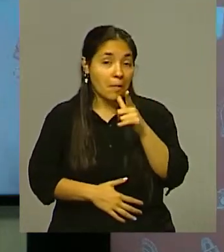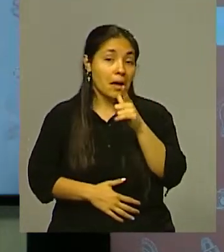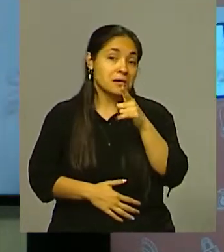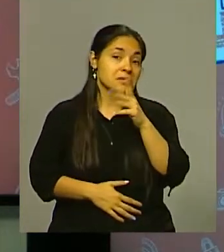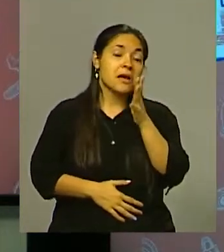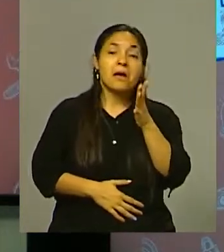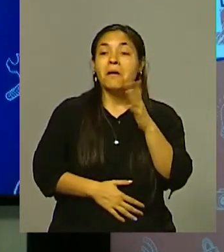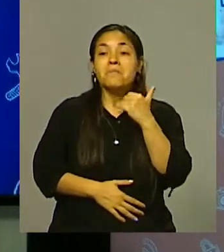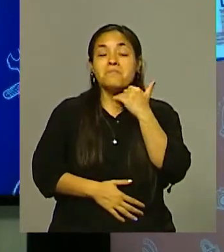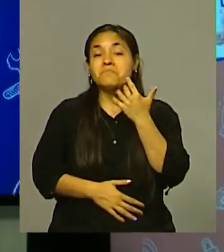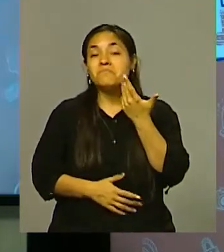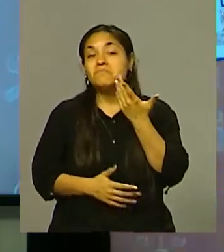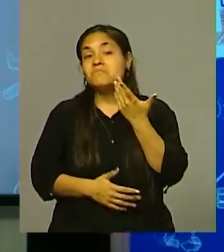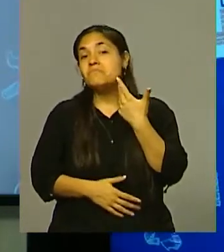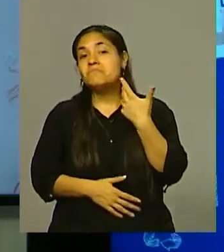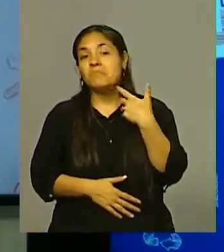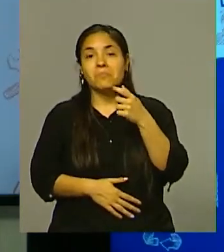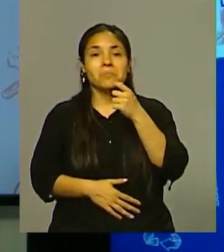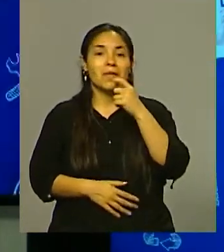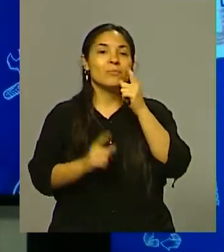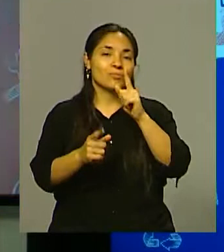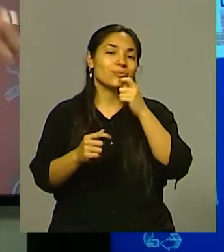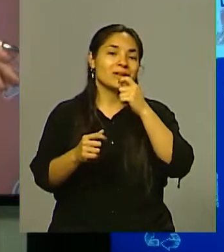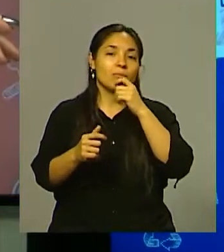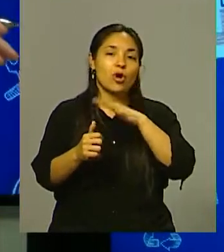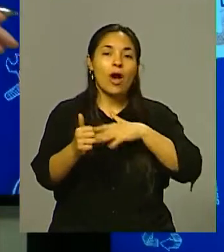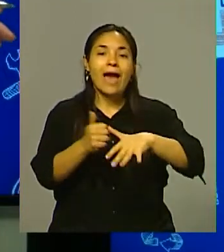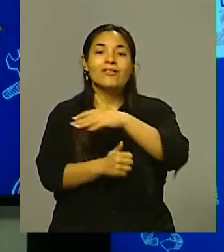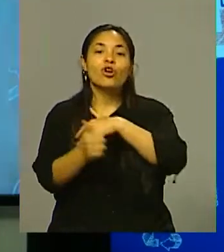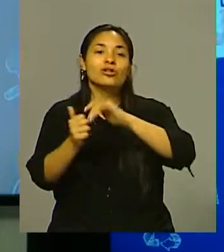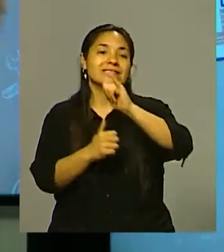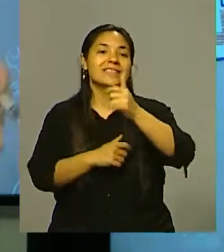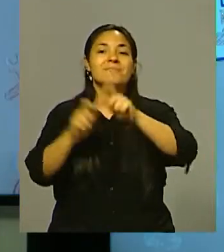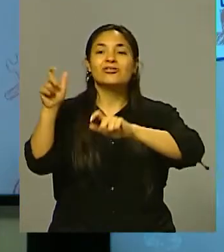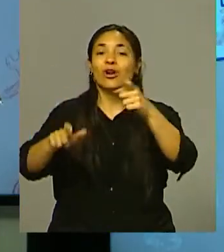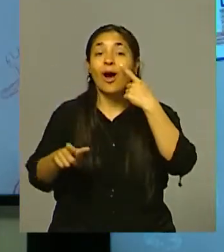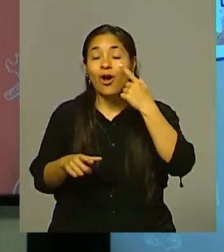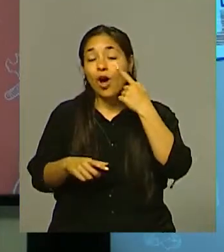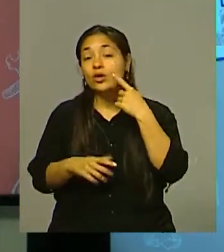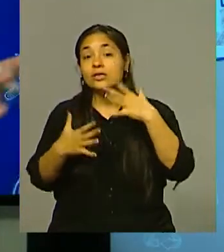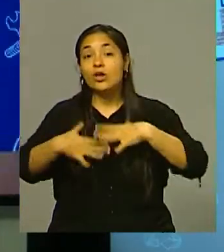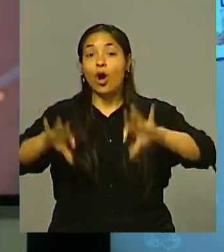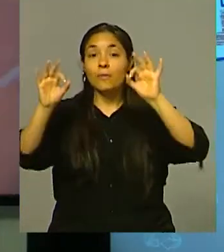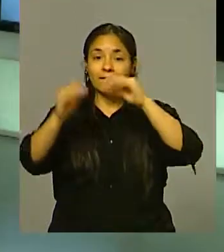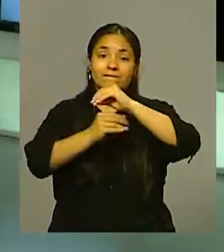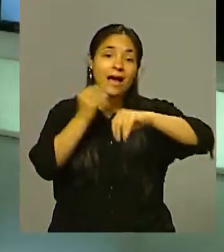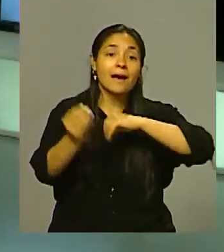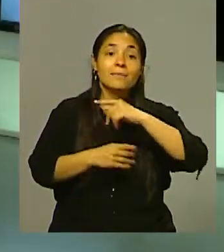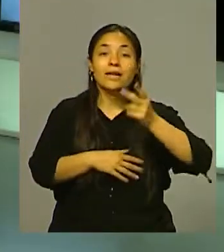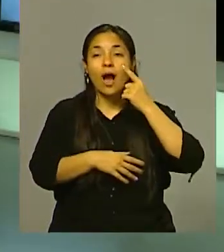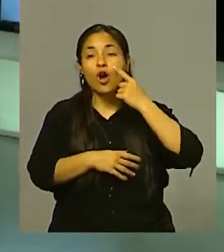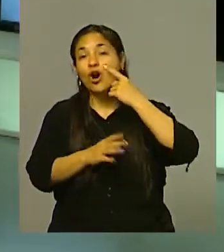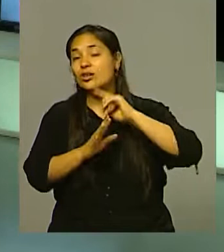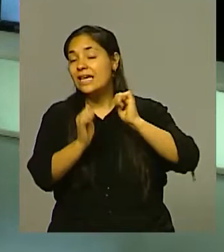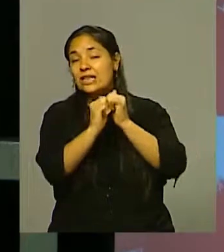absolutamente inadvertidas, salvo del entorno de los que tal vez estuvieron en ese campo de concentración, los sobrevivientes y los familiares de esos sobrevivientes, ¿no?